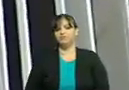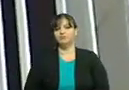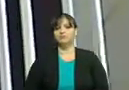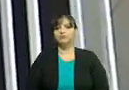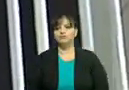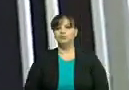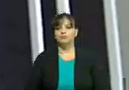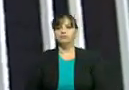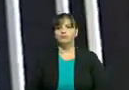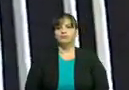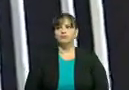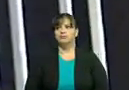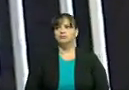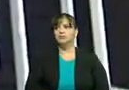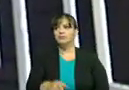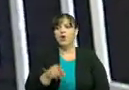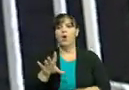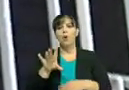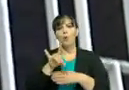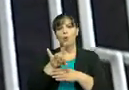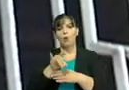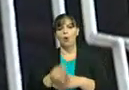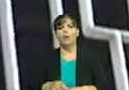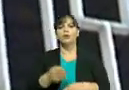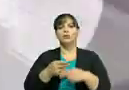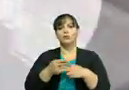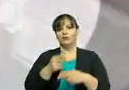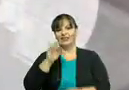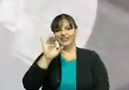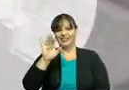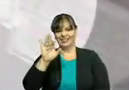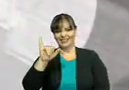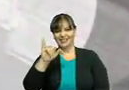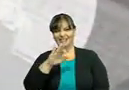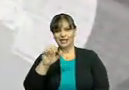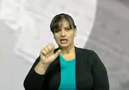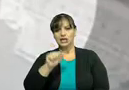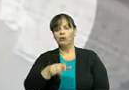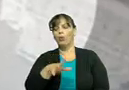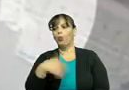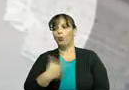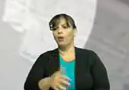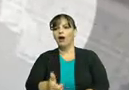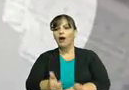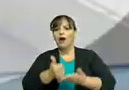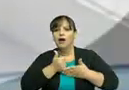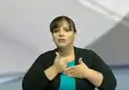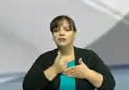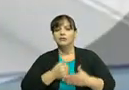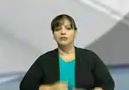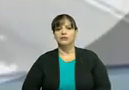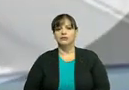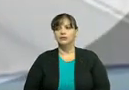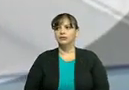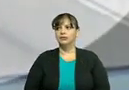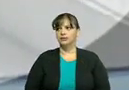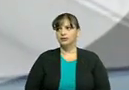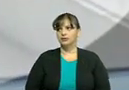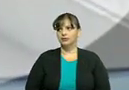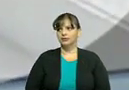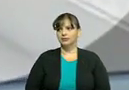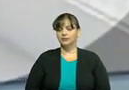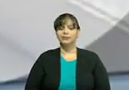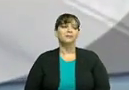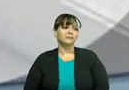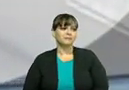Nos dice que Tita, quien lleva más de 10 años junto a ella, la salvó de ser una nueva víctima de Lampa. Mi macohija, sí, me